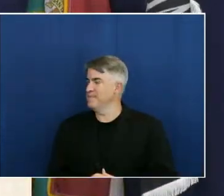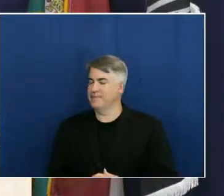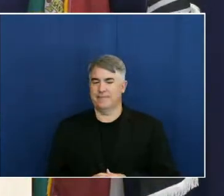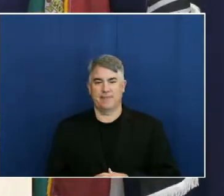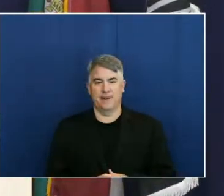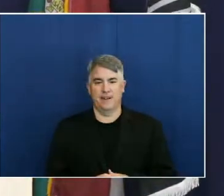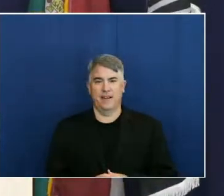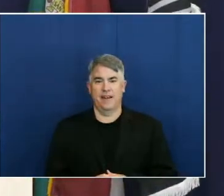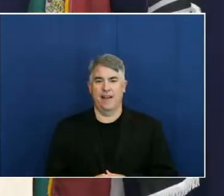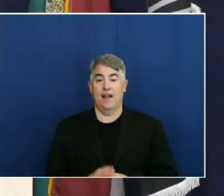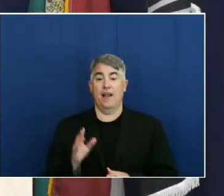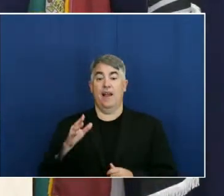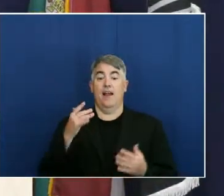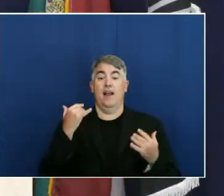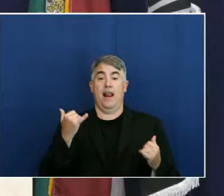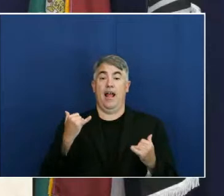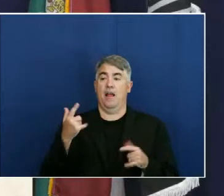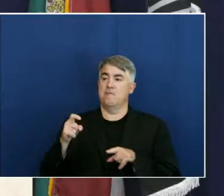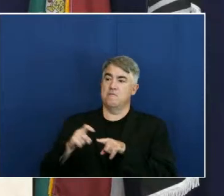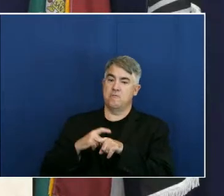All right, we'll now go to our call-in questions.